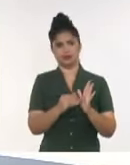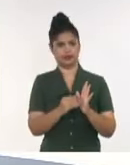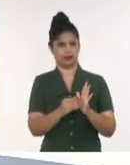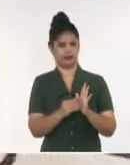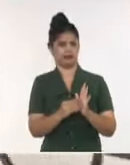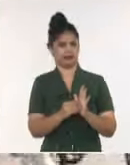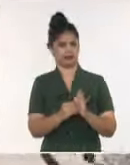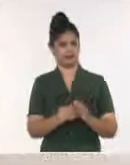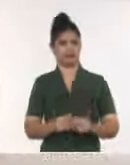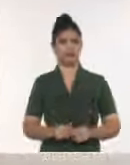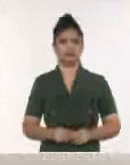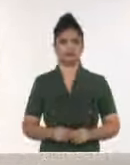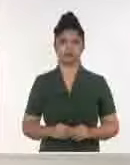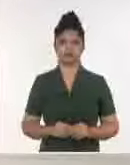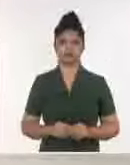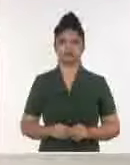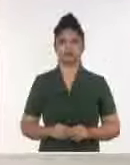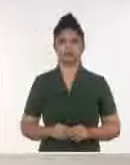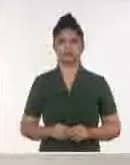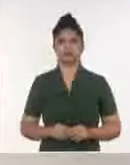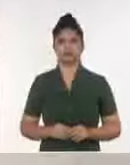escuchamos.